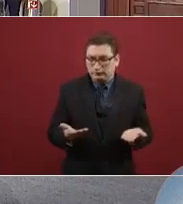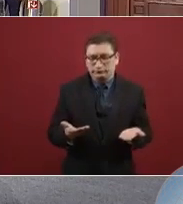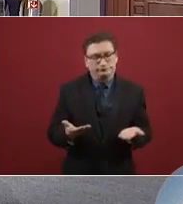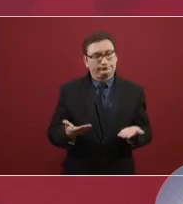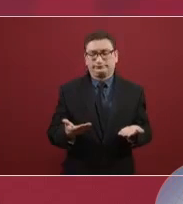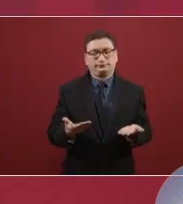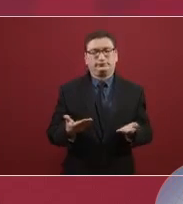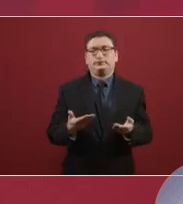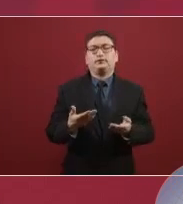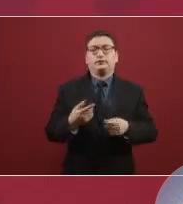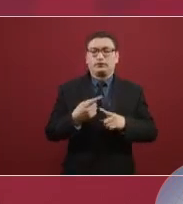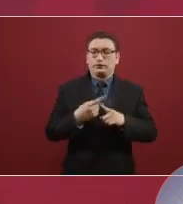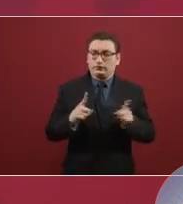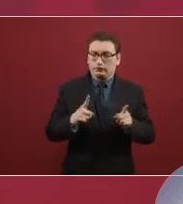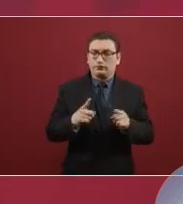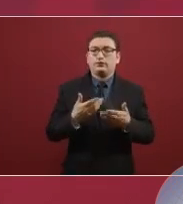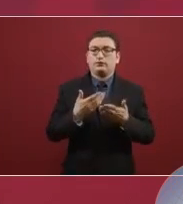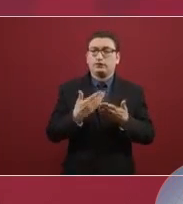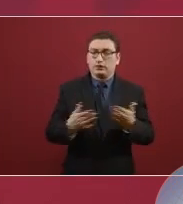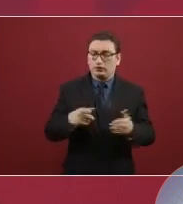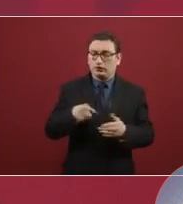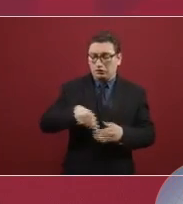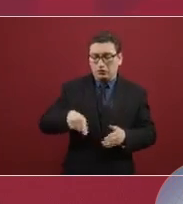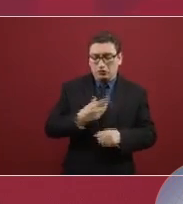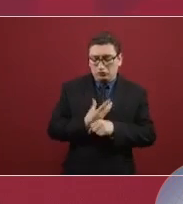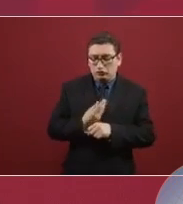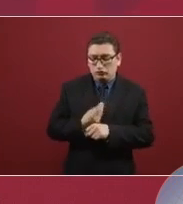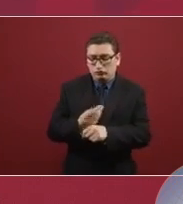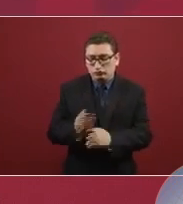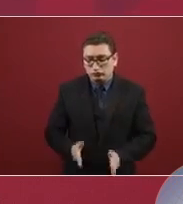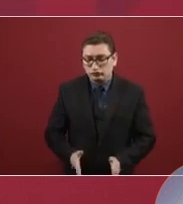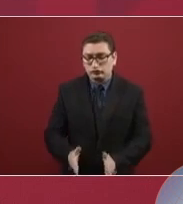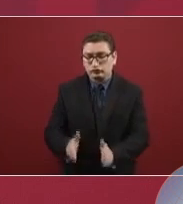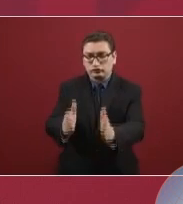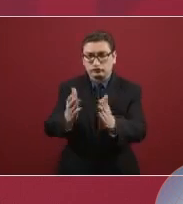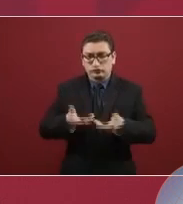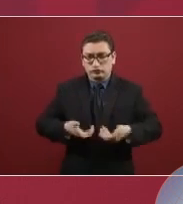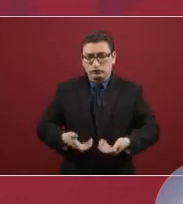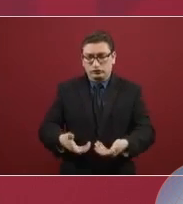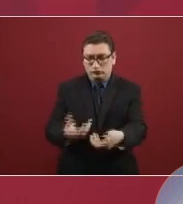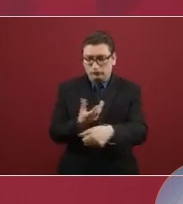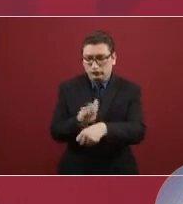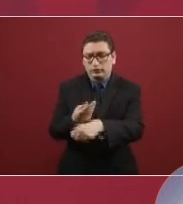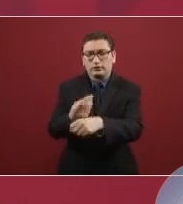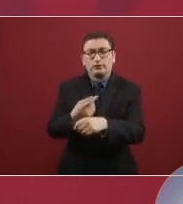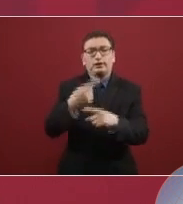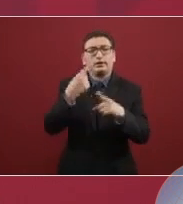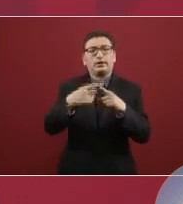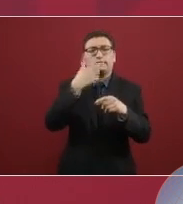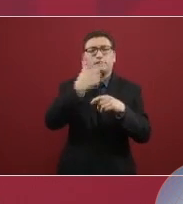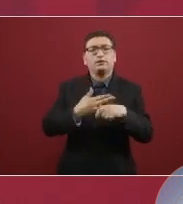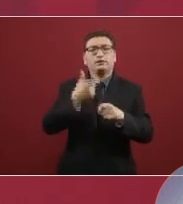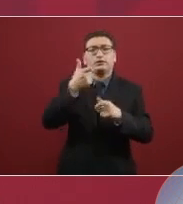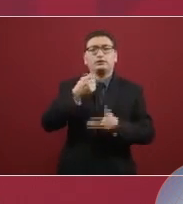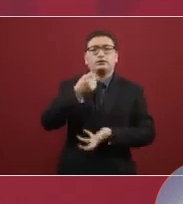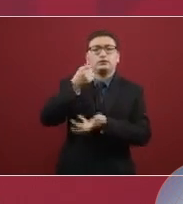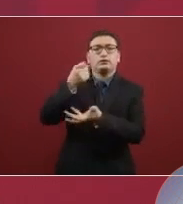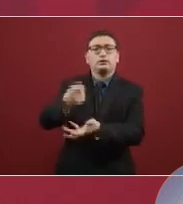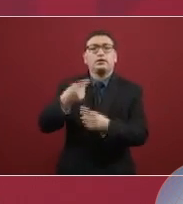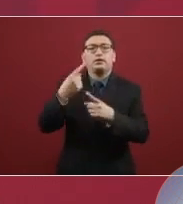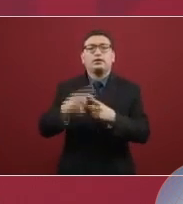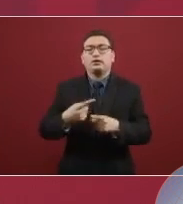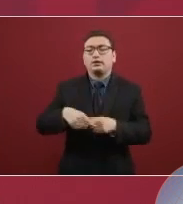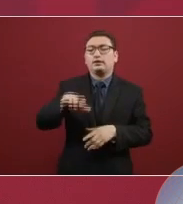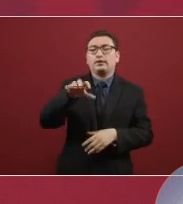se está entregando el dinero para la construcción de los caminos a los gobiernos